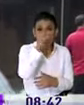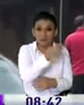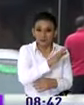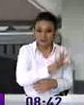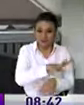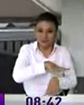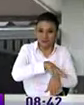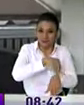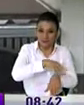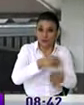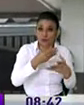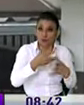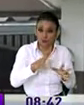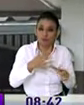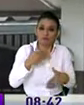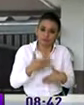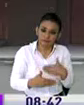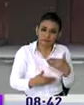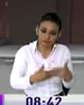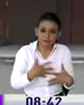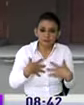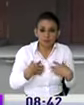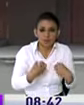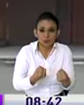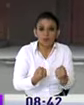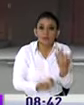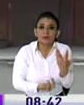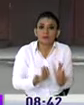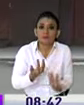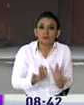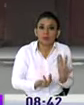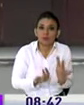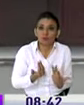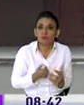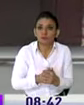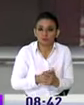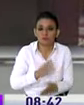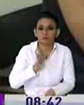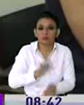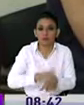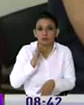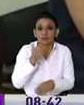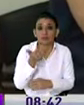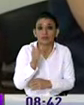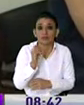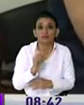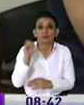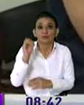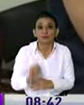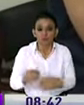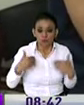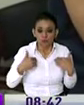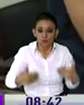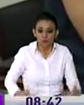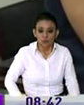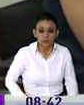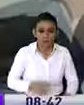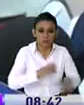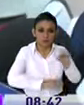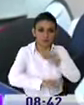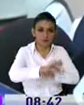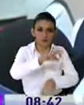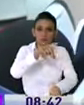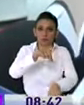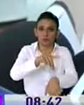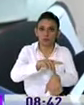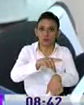de Jesús en Quevedo se recupera de las quemaduras de segundo grado ocasionadas en el 10% de su cuerpo según la valoración médica.